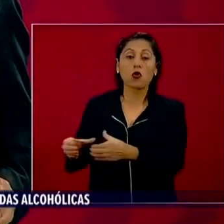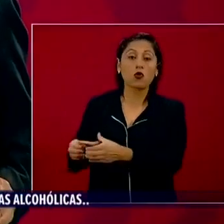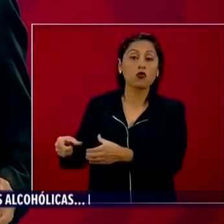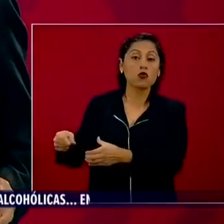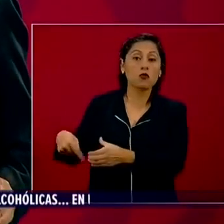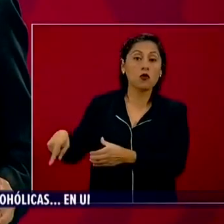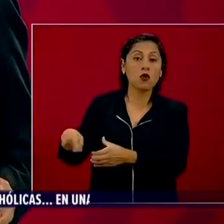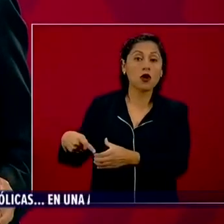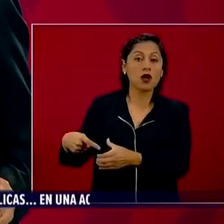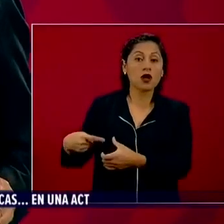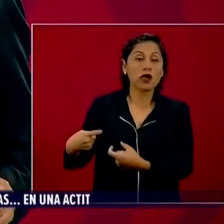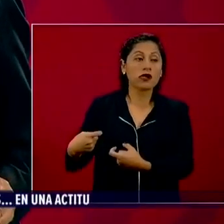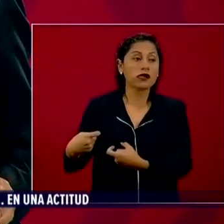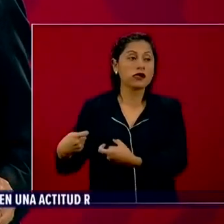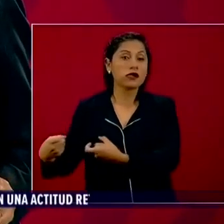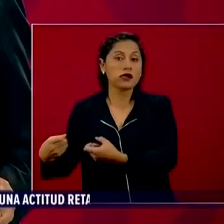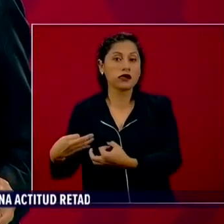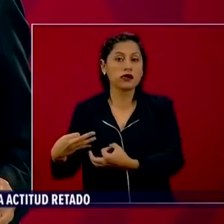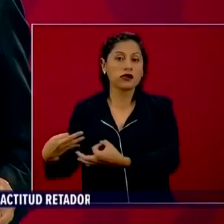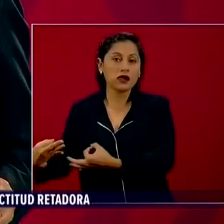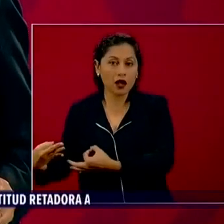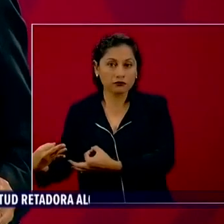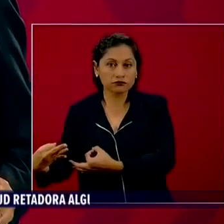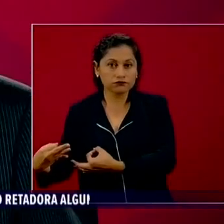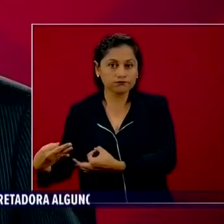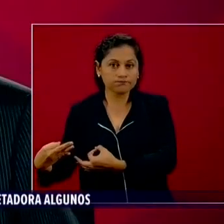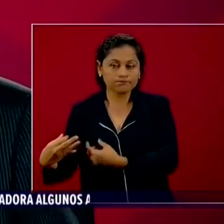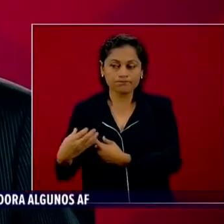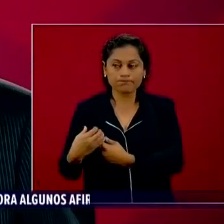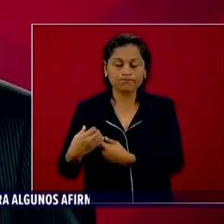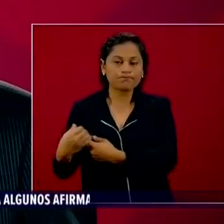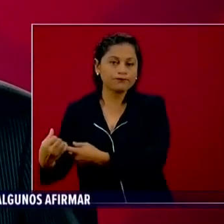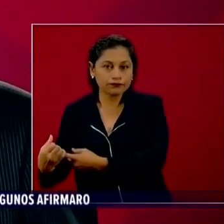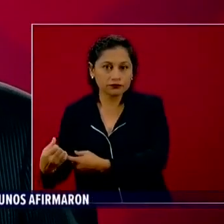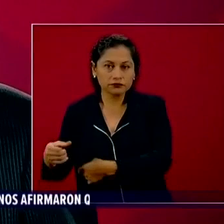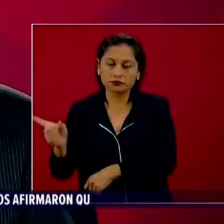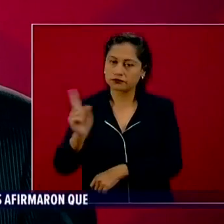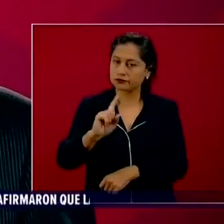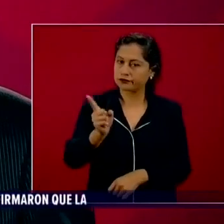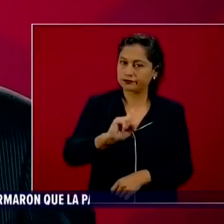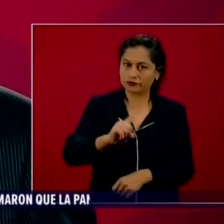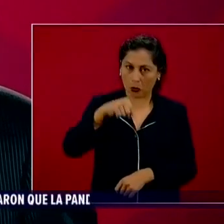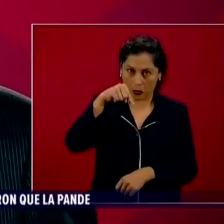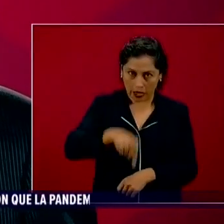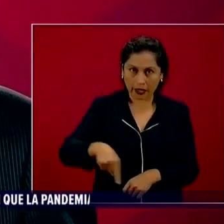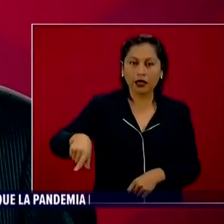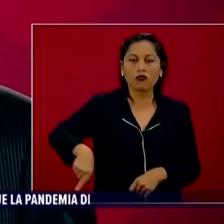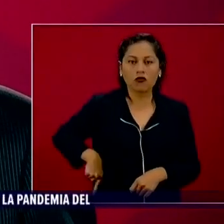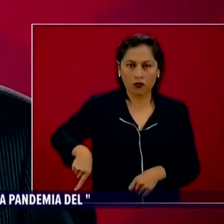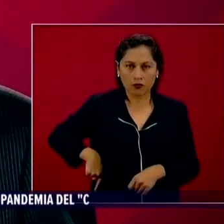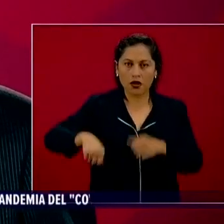es un país en donde se está atendiendo al pueblo,